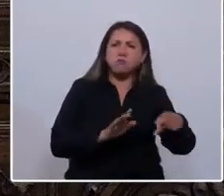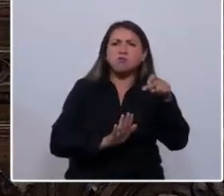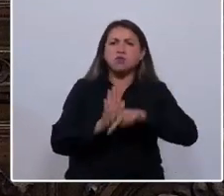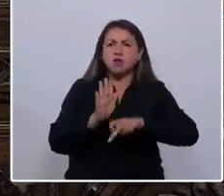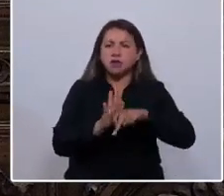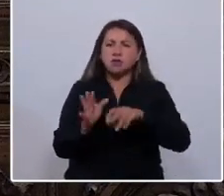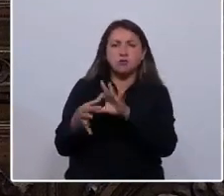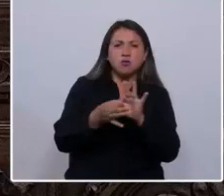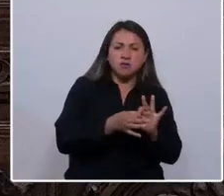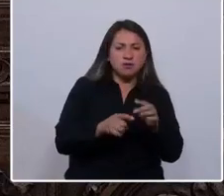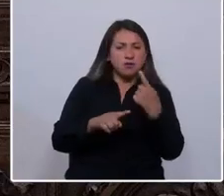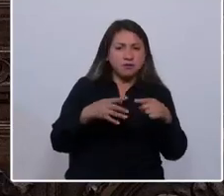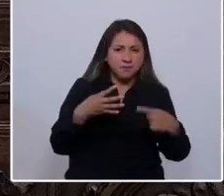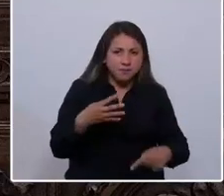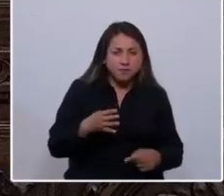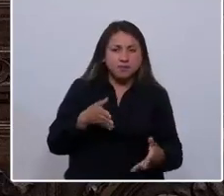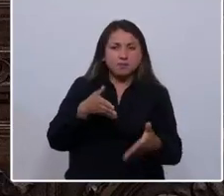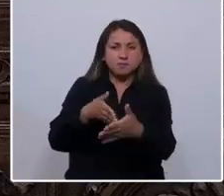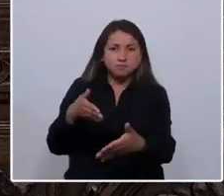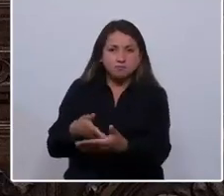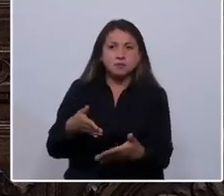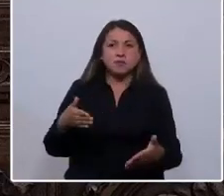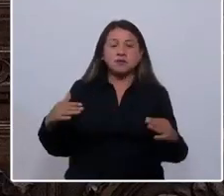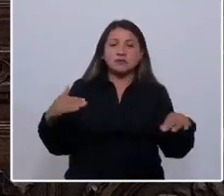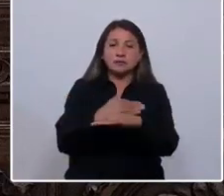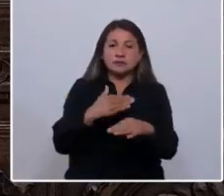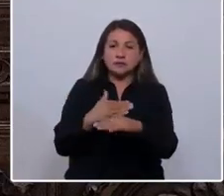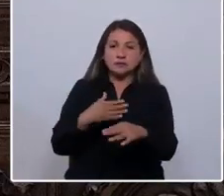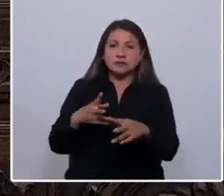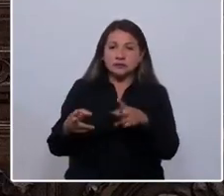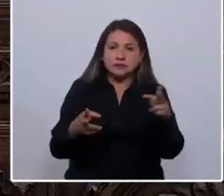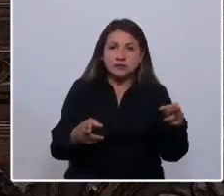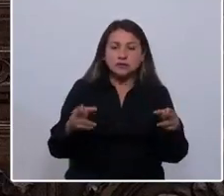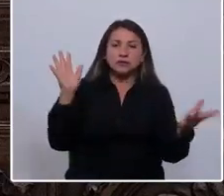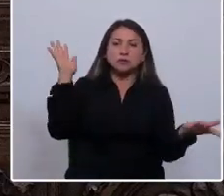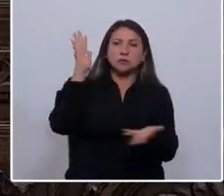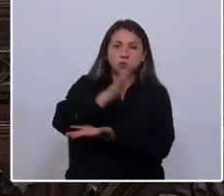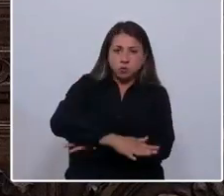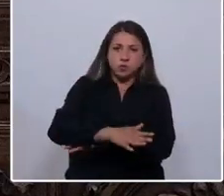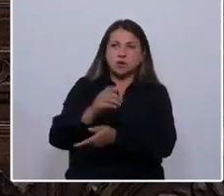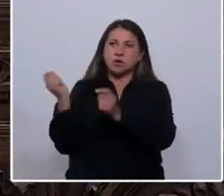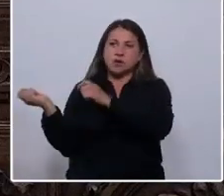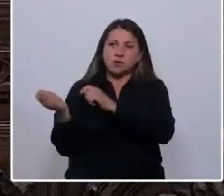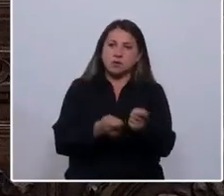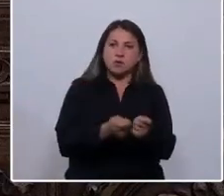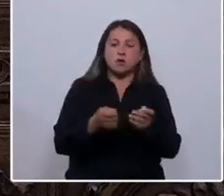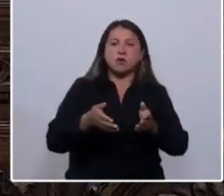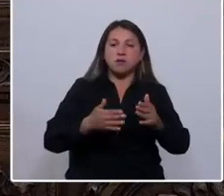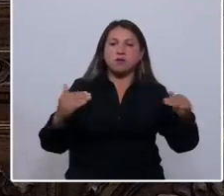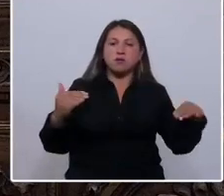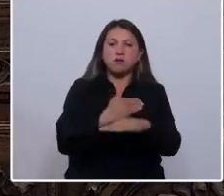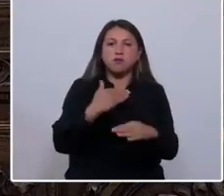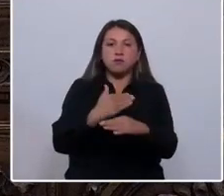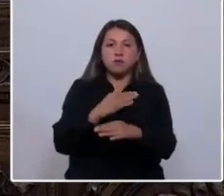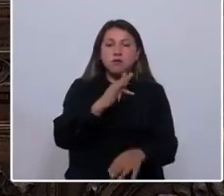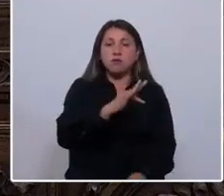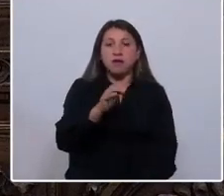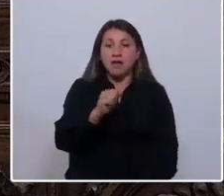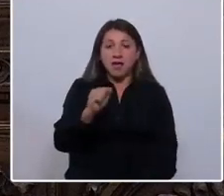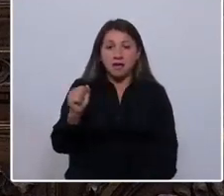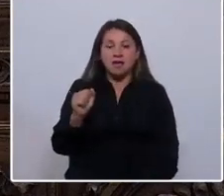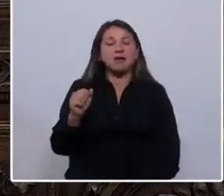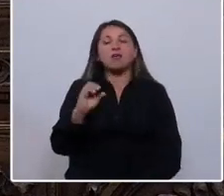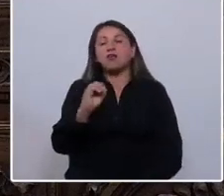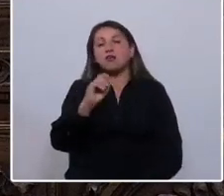argumentos, piedras y cortes de ruta, tributando árboles bajados a hachazos para impedir el paso de fuerzas especiales, porque donde